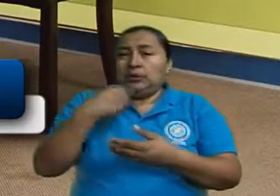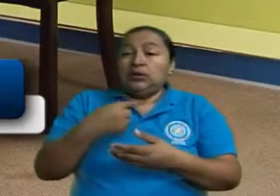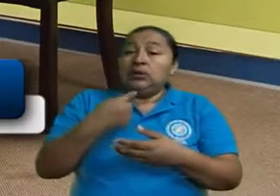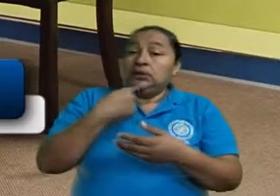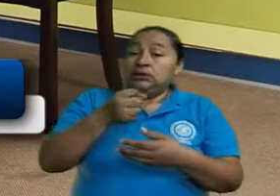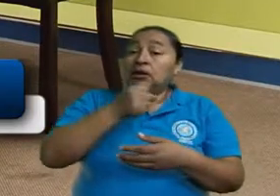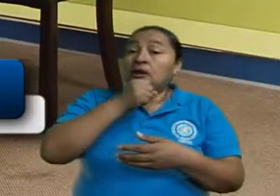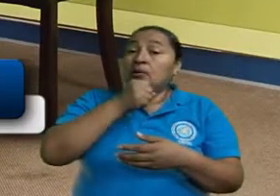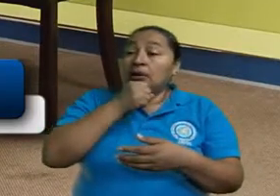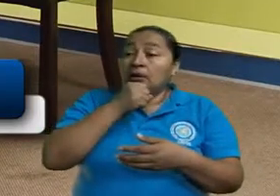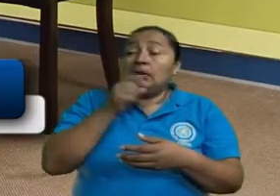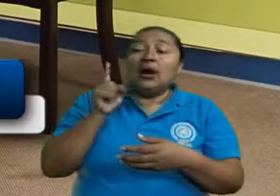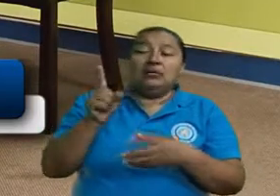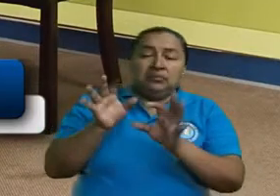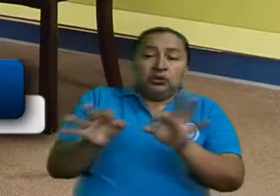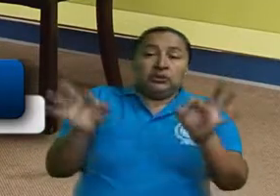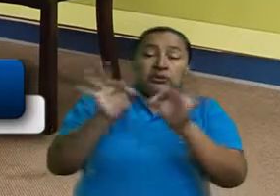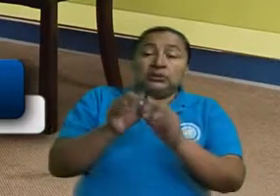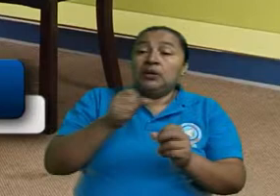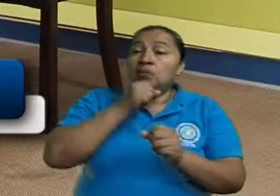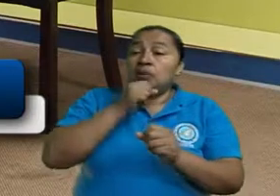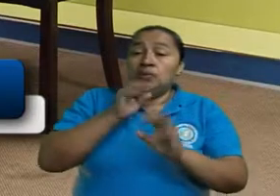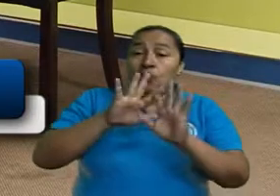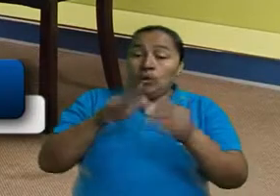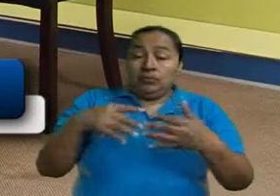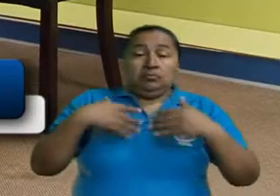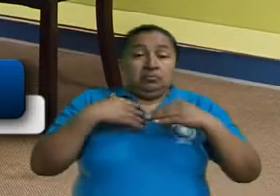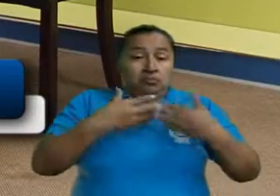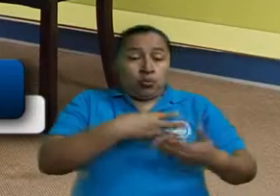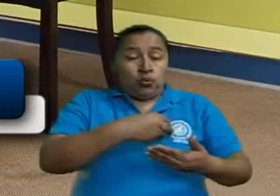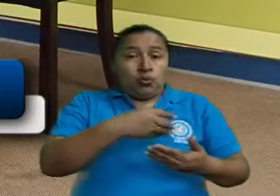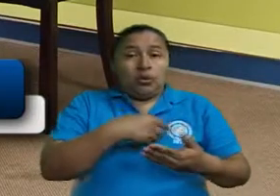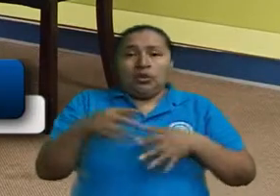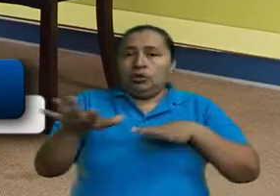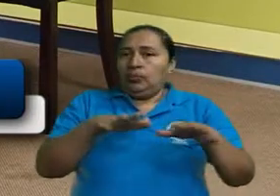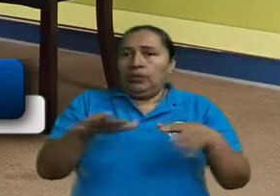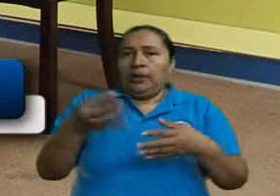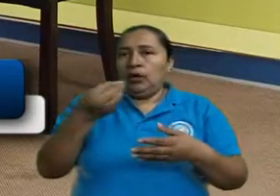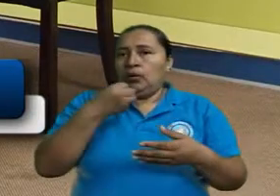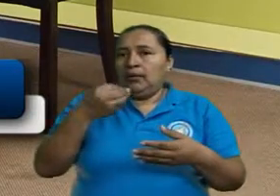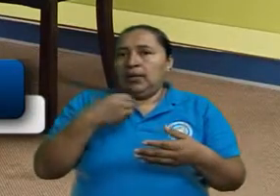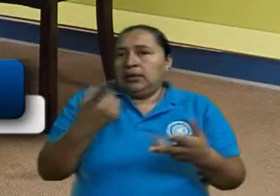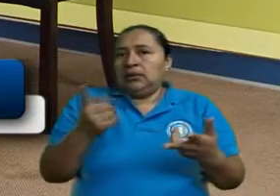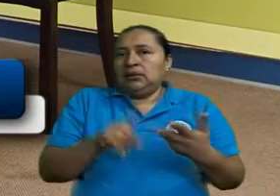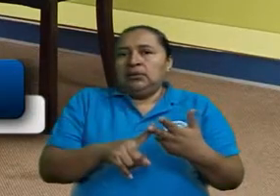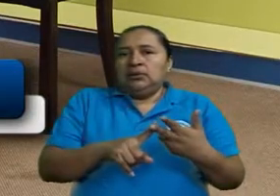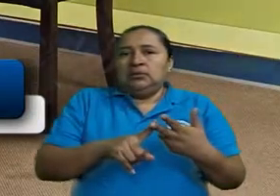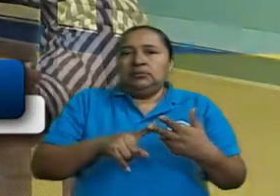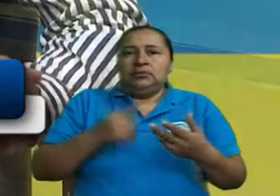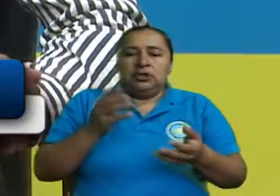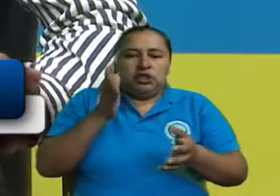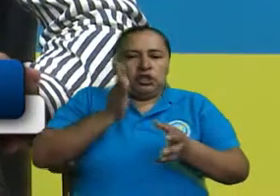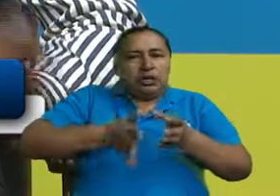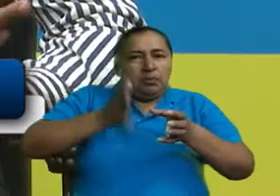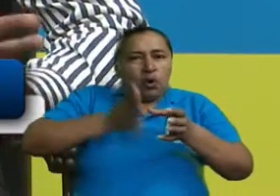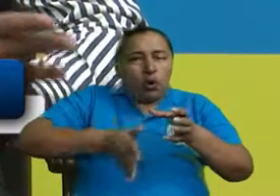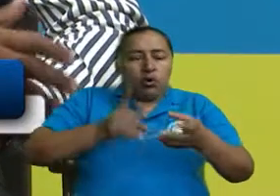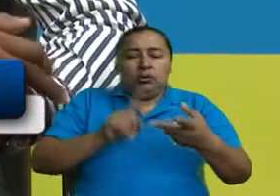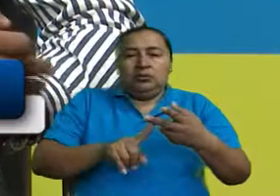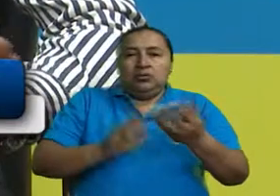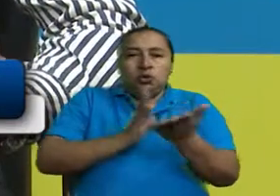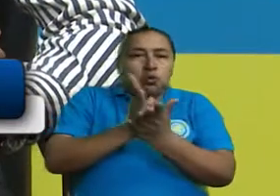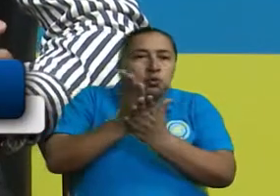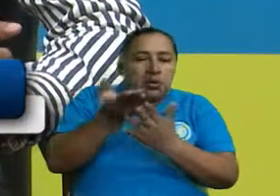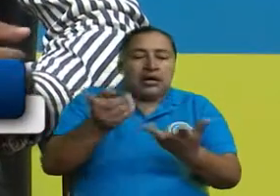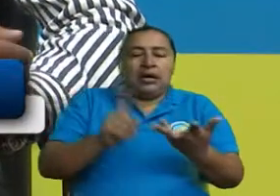dicen que la mujer que está dando de mamar no puede comer, por ejemplo, repollo, no puede comer yuca, no